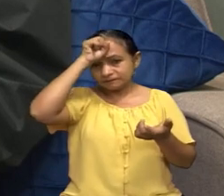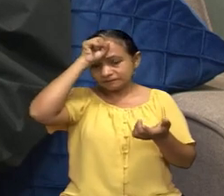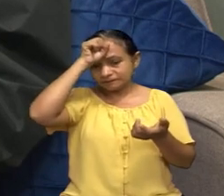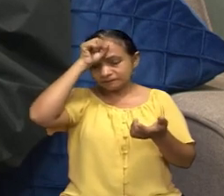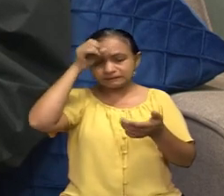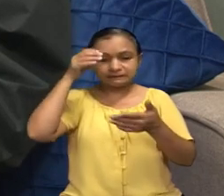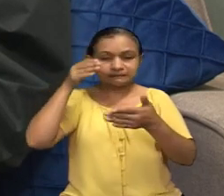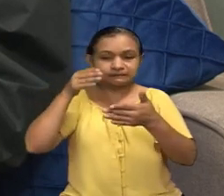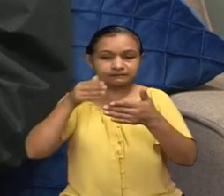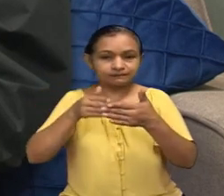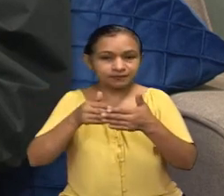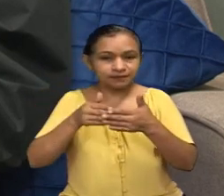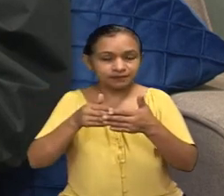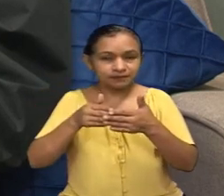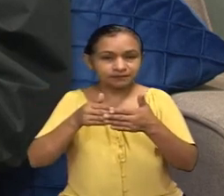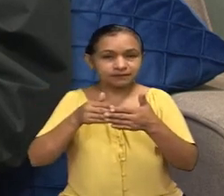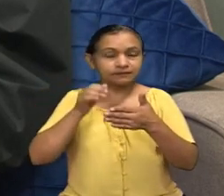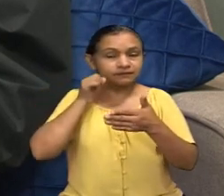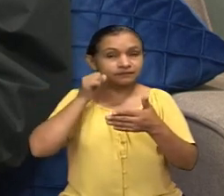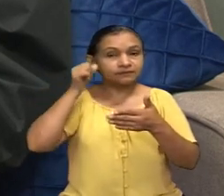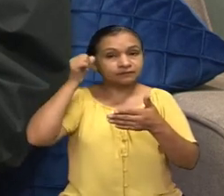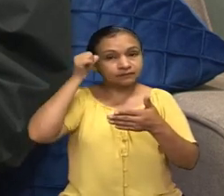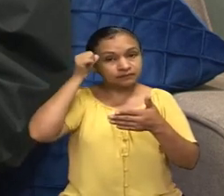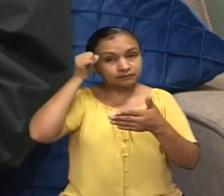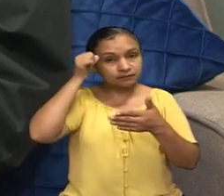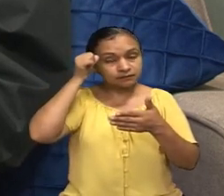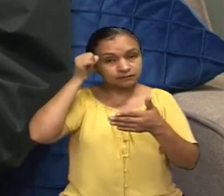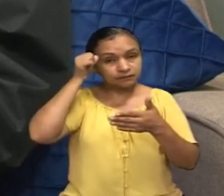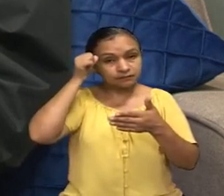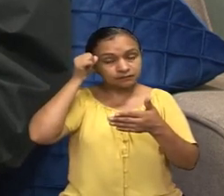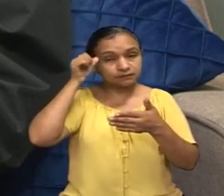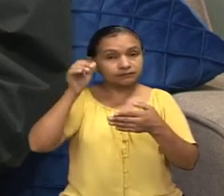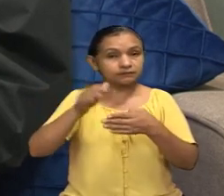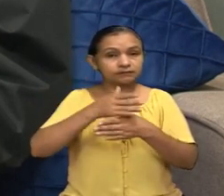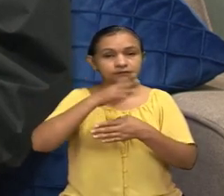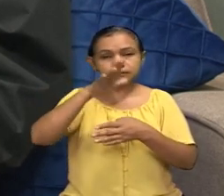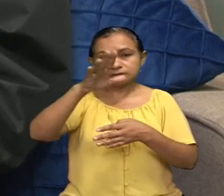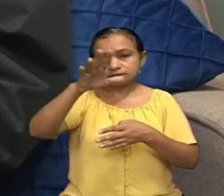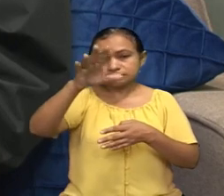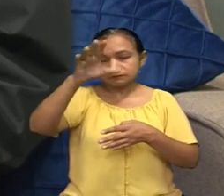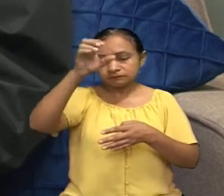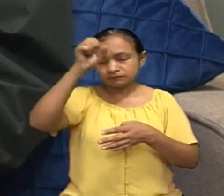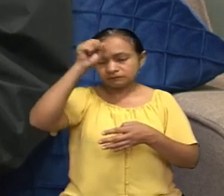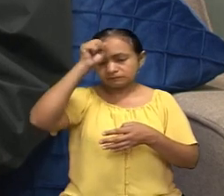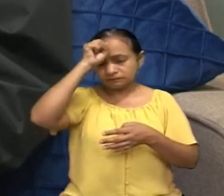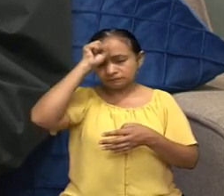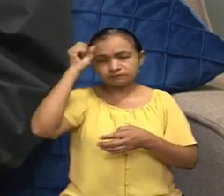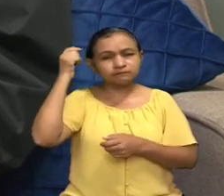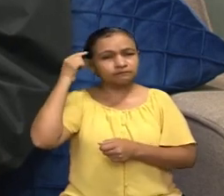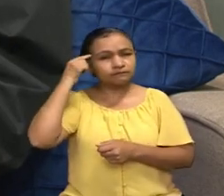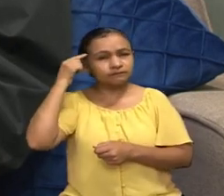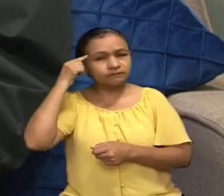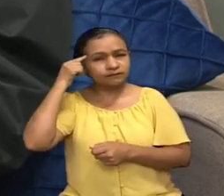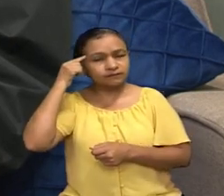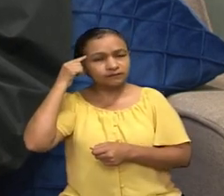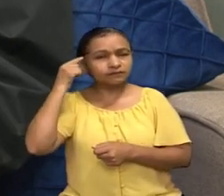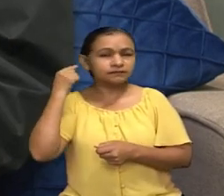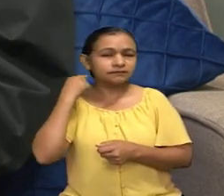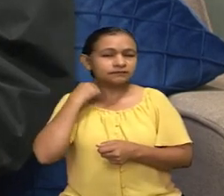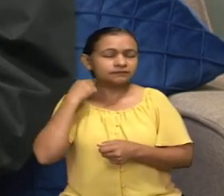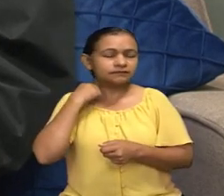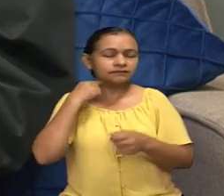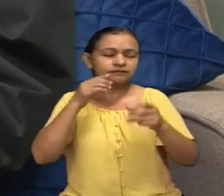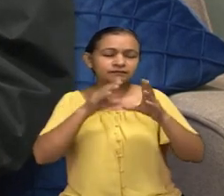corta. Los adultos mayores es a la inversa, tienen una memoria larga, es decir, ellos siempre nos están